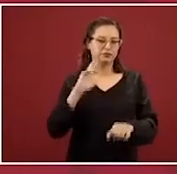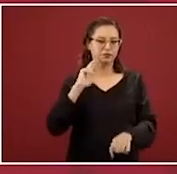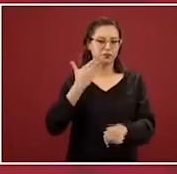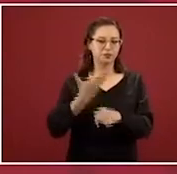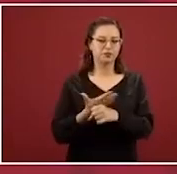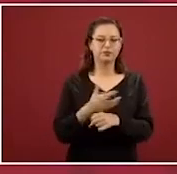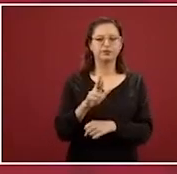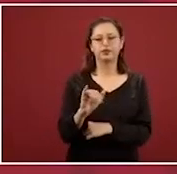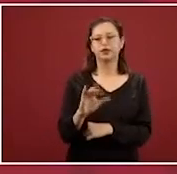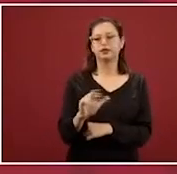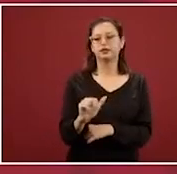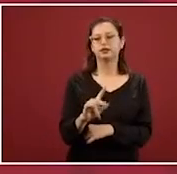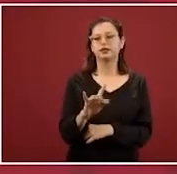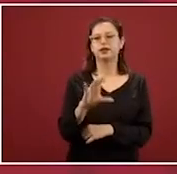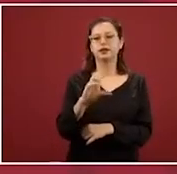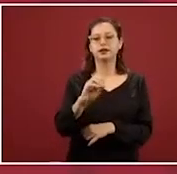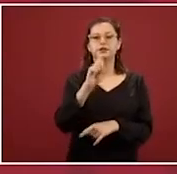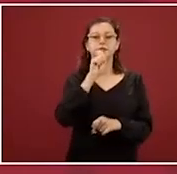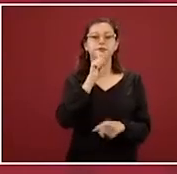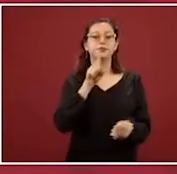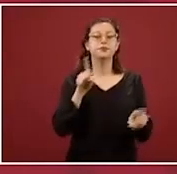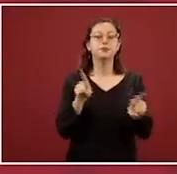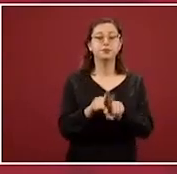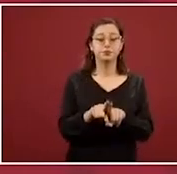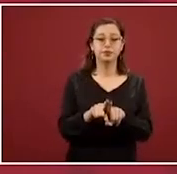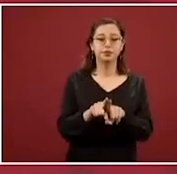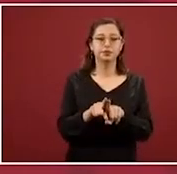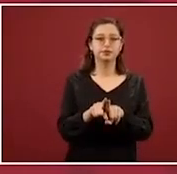y también vamos a